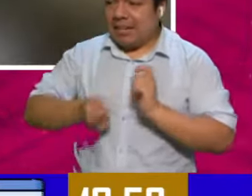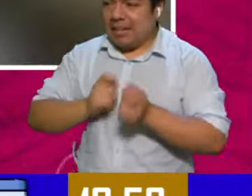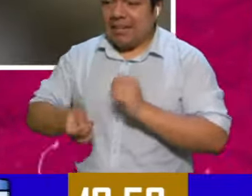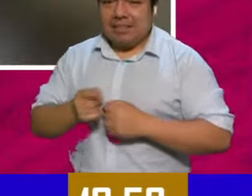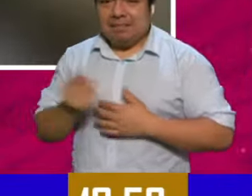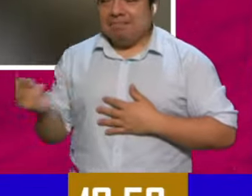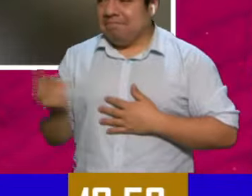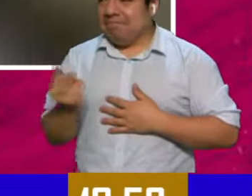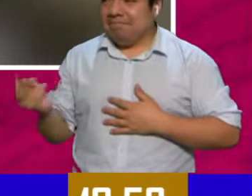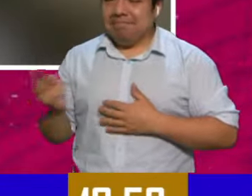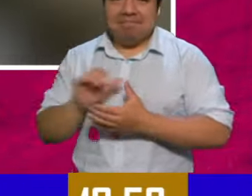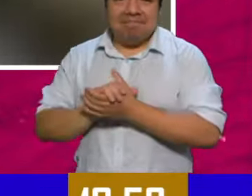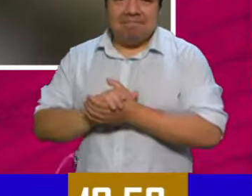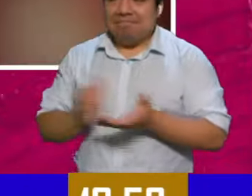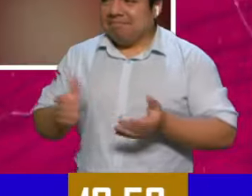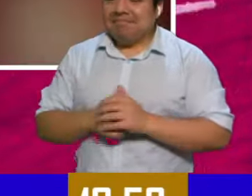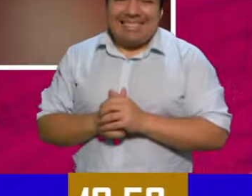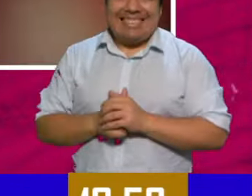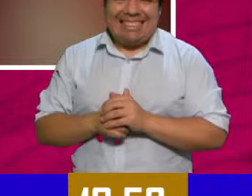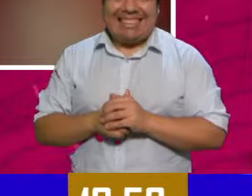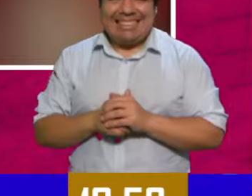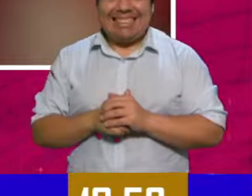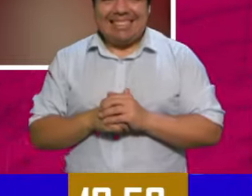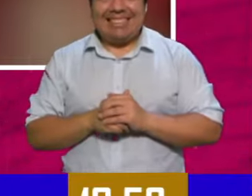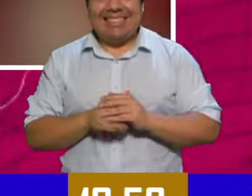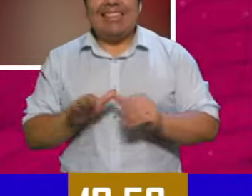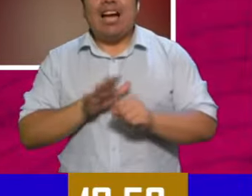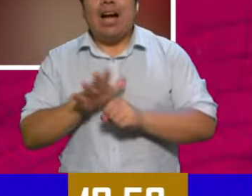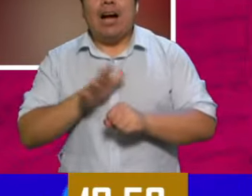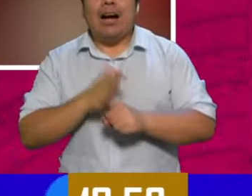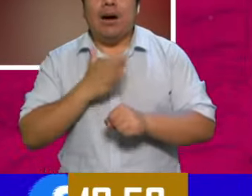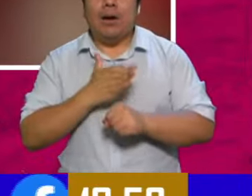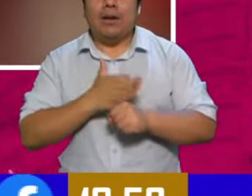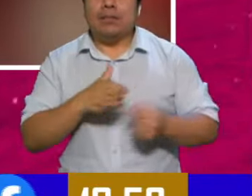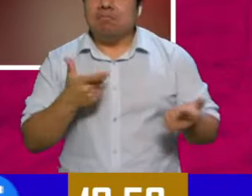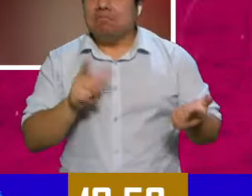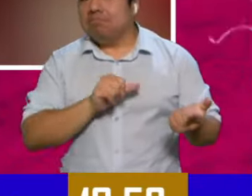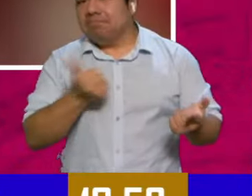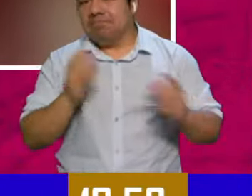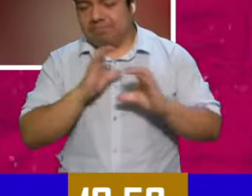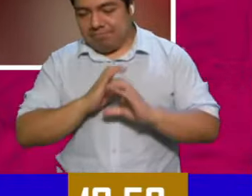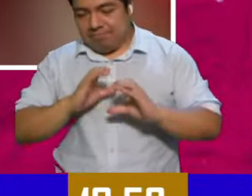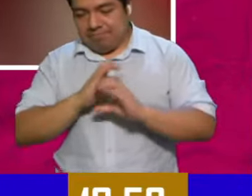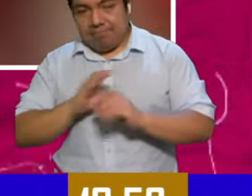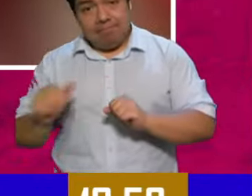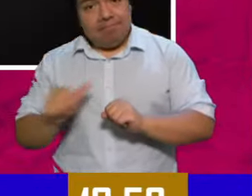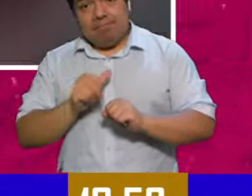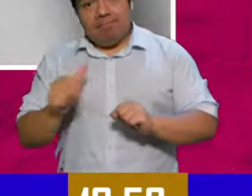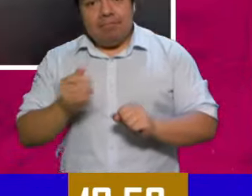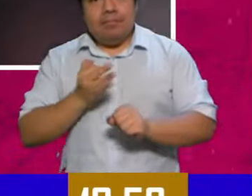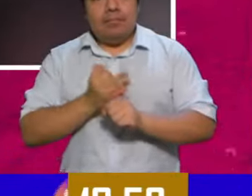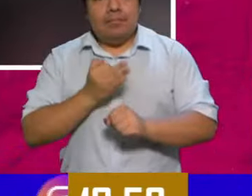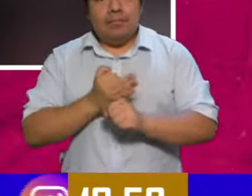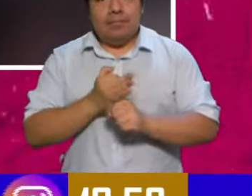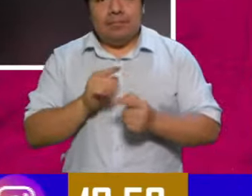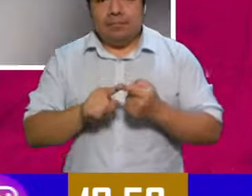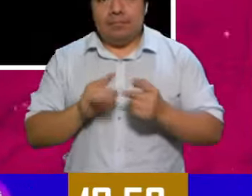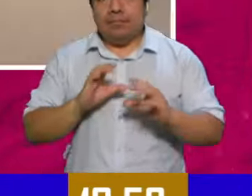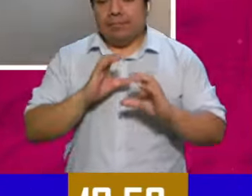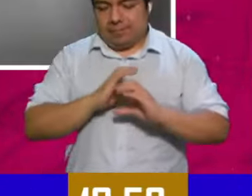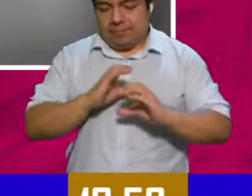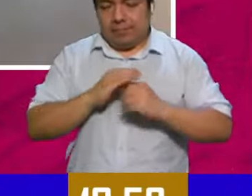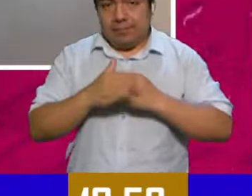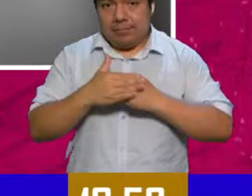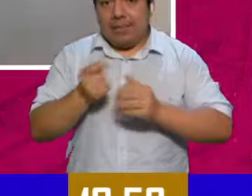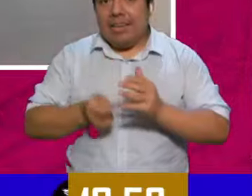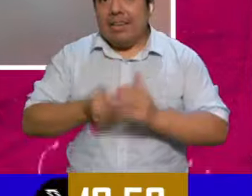pareja. Oye, eso, qué ver, cosa tan bonita. ¿Con qué nos van a deleitar, además de lo que ya acabamos de escuchar? La siguiente canción es